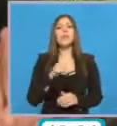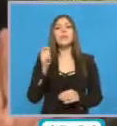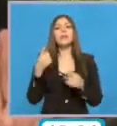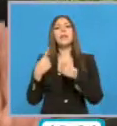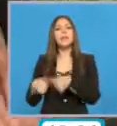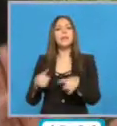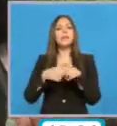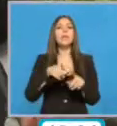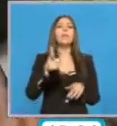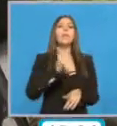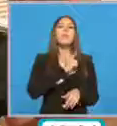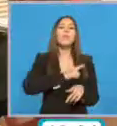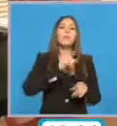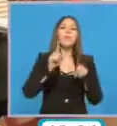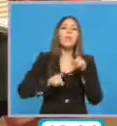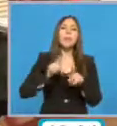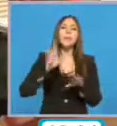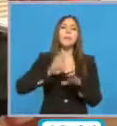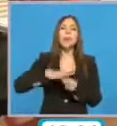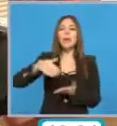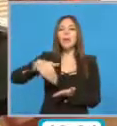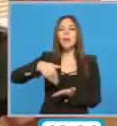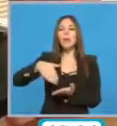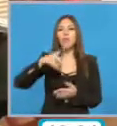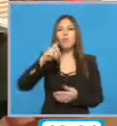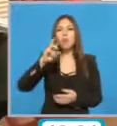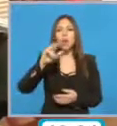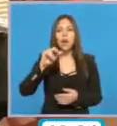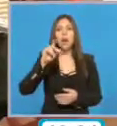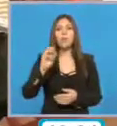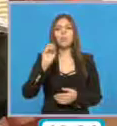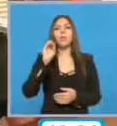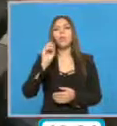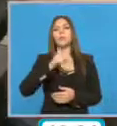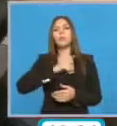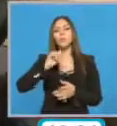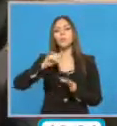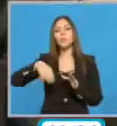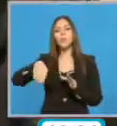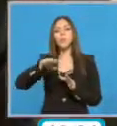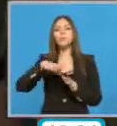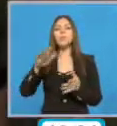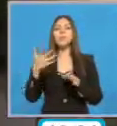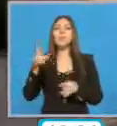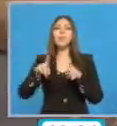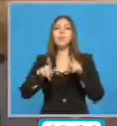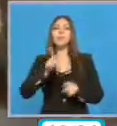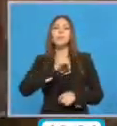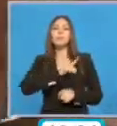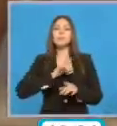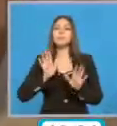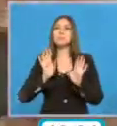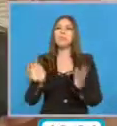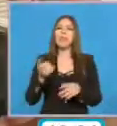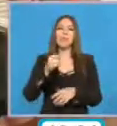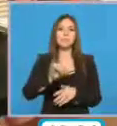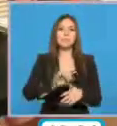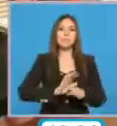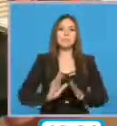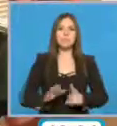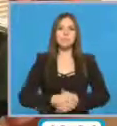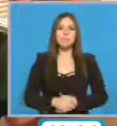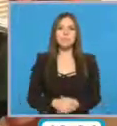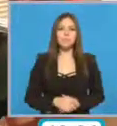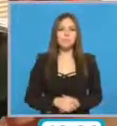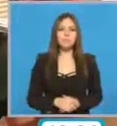como dependiendo cómo nos guste. Si nos gusta más doradito, simplemente nada más así salteadito, dependiendo como a ustedes les guste. ¿Así? Y así nos va a quedar, exactamente. Por ¡Chan, favor,